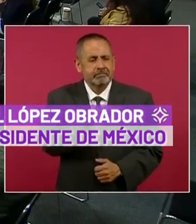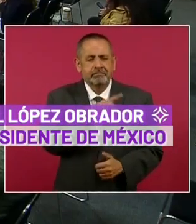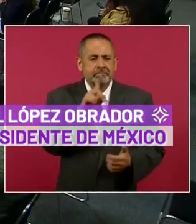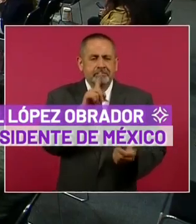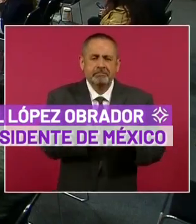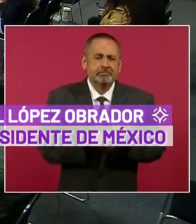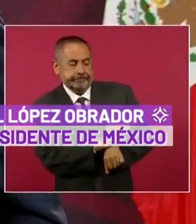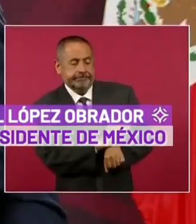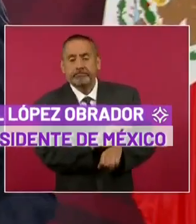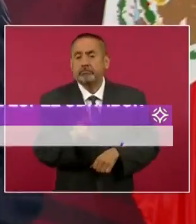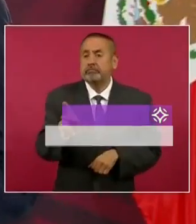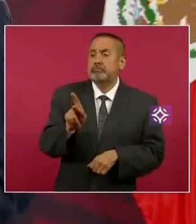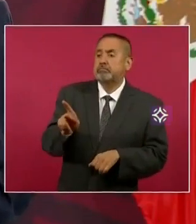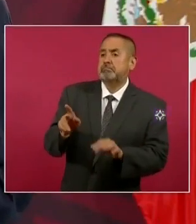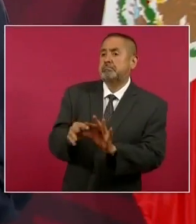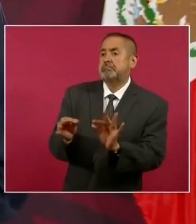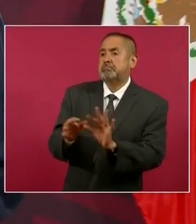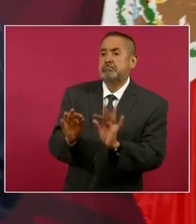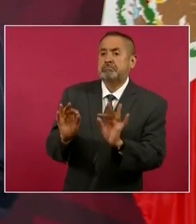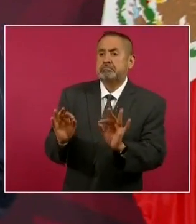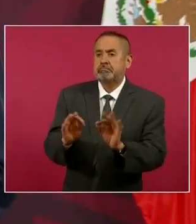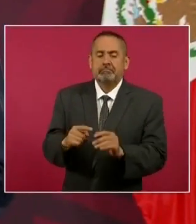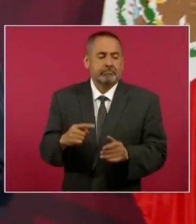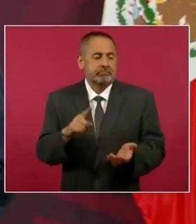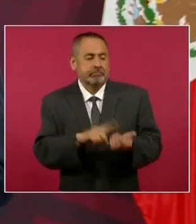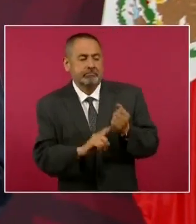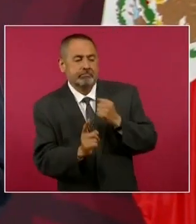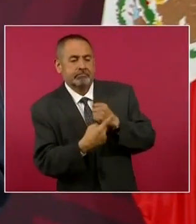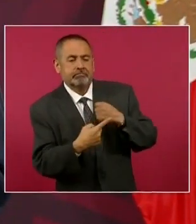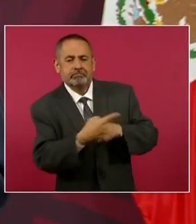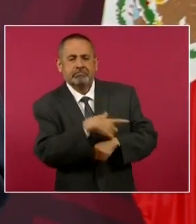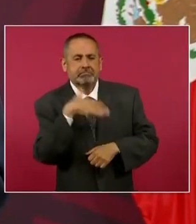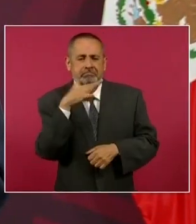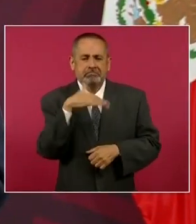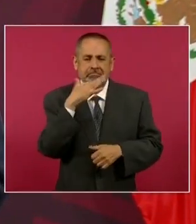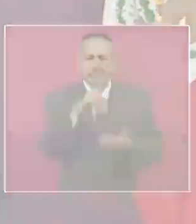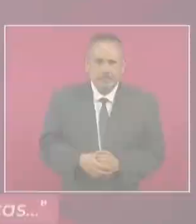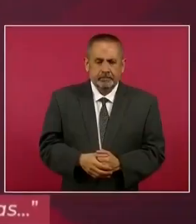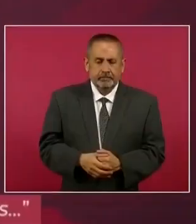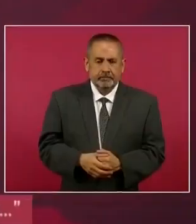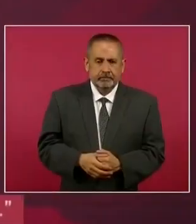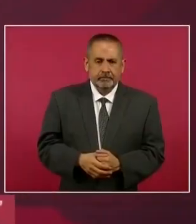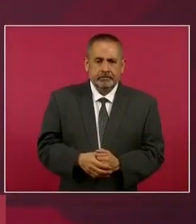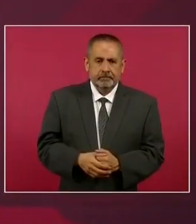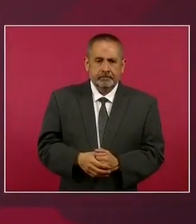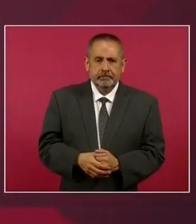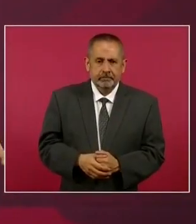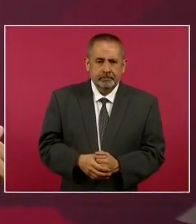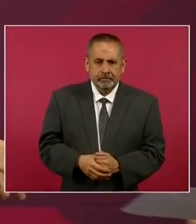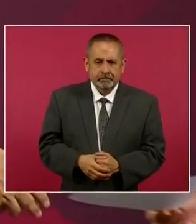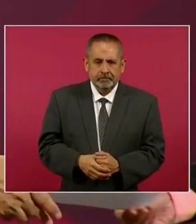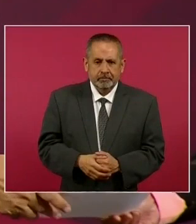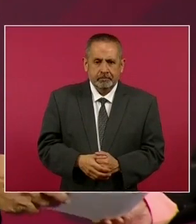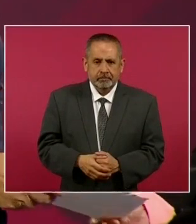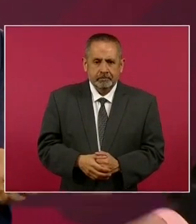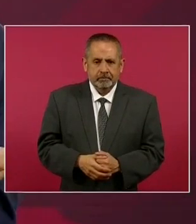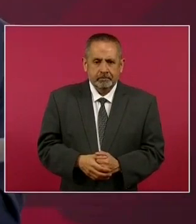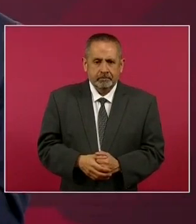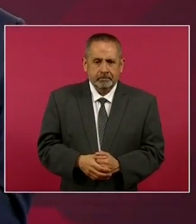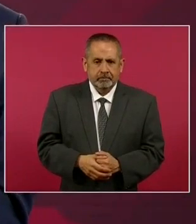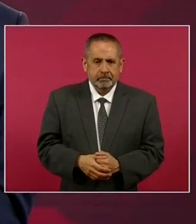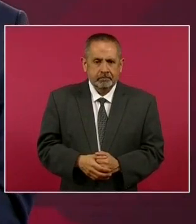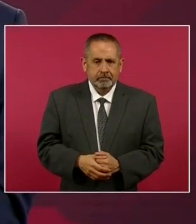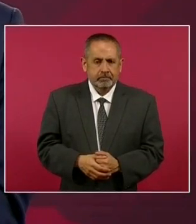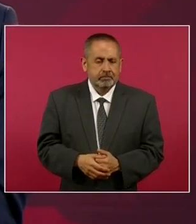para encubrir las corruptelas de los funcionarios. Da igual